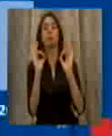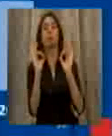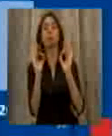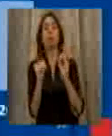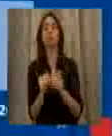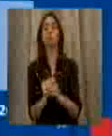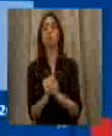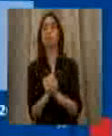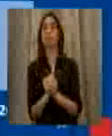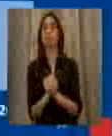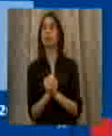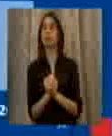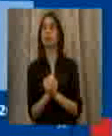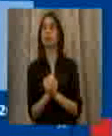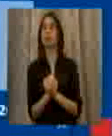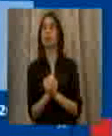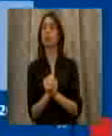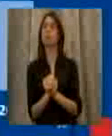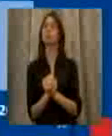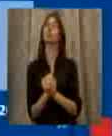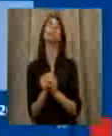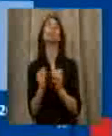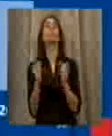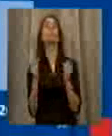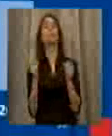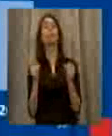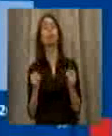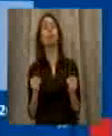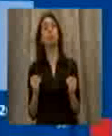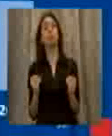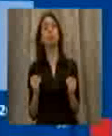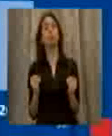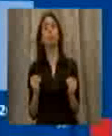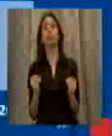han podido